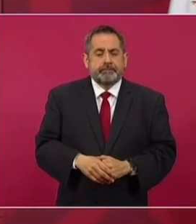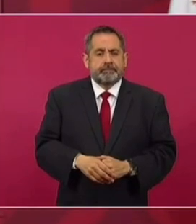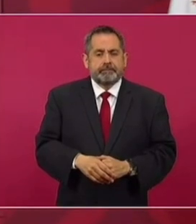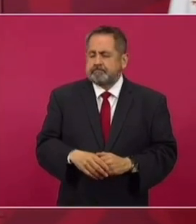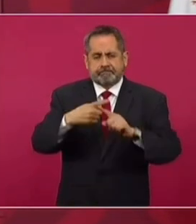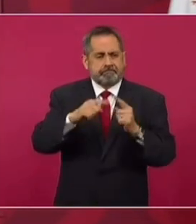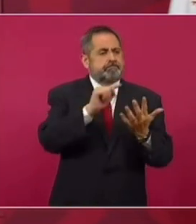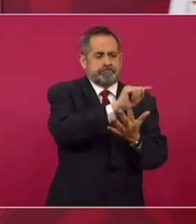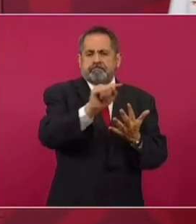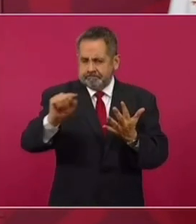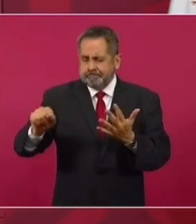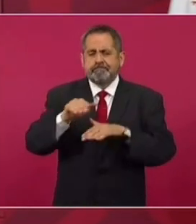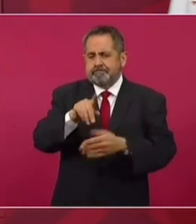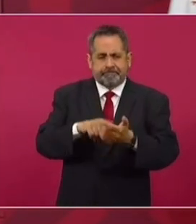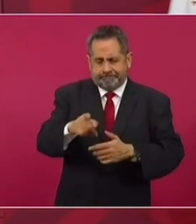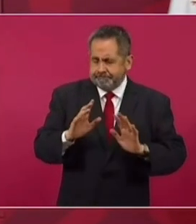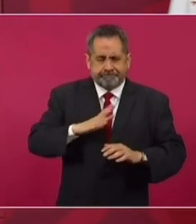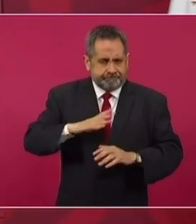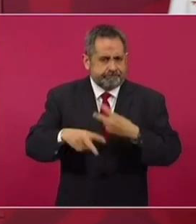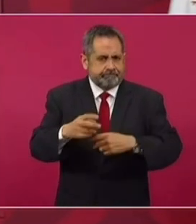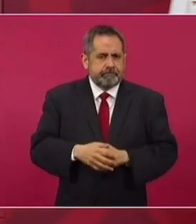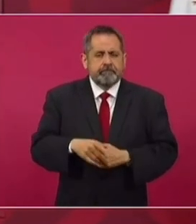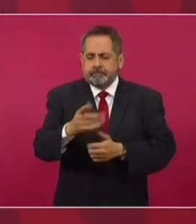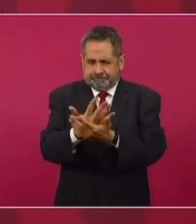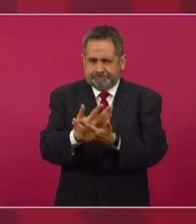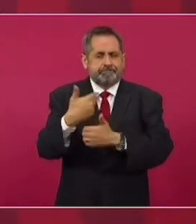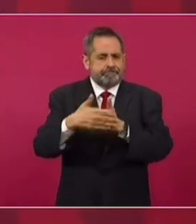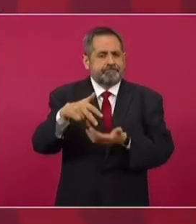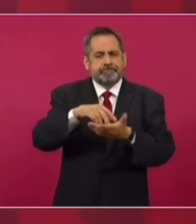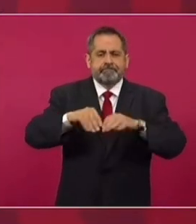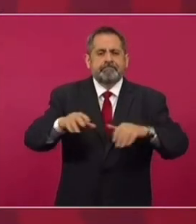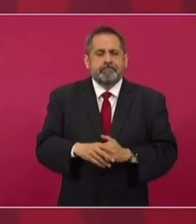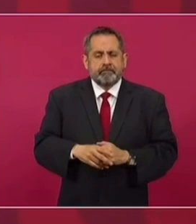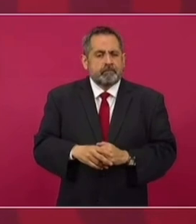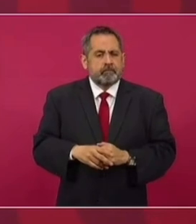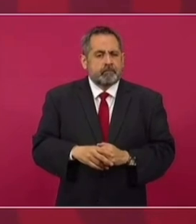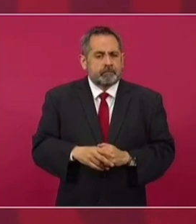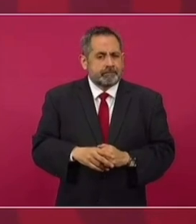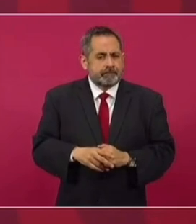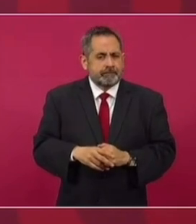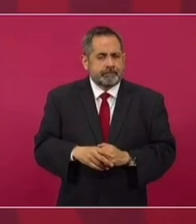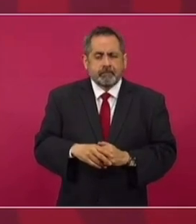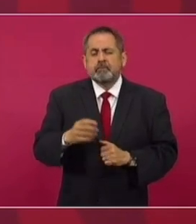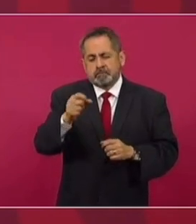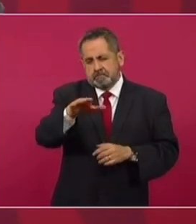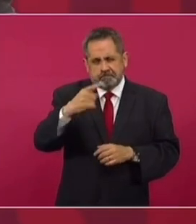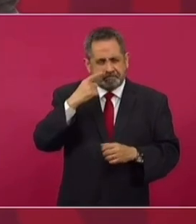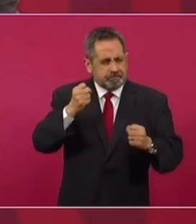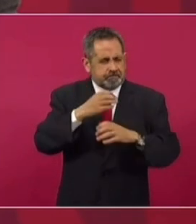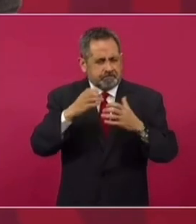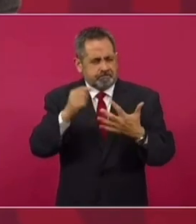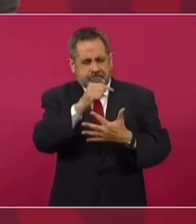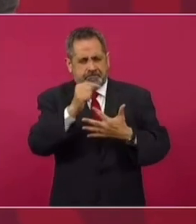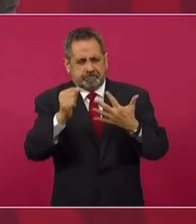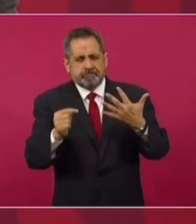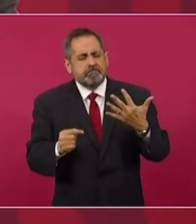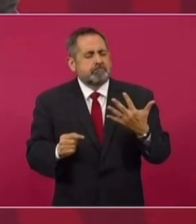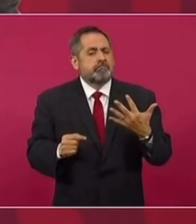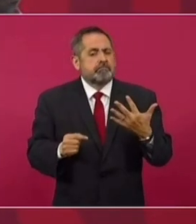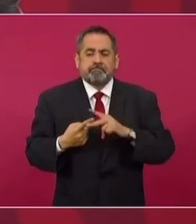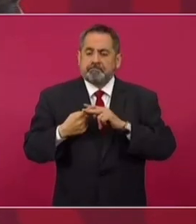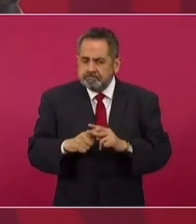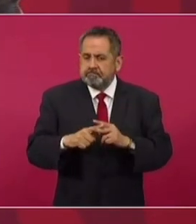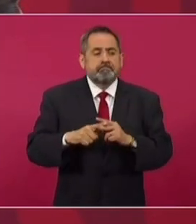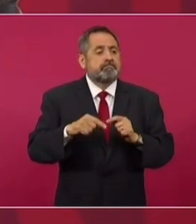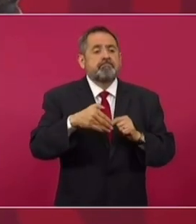En todos los sectores. En todos los sectores. Pero vamos a esperarnos. Ya muchas cosas que se van a